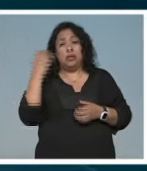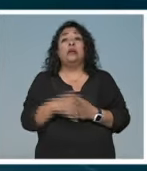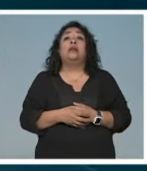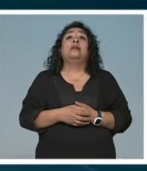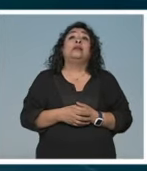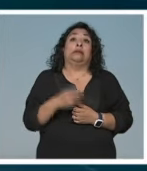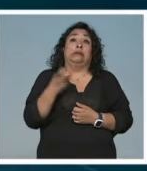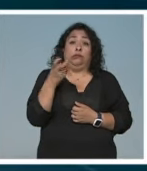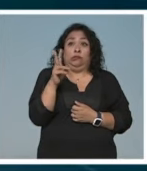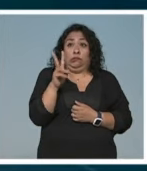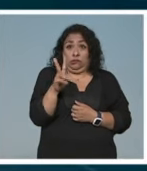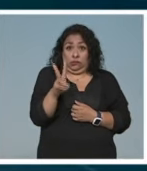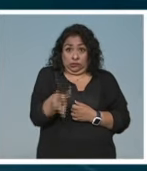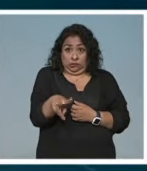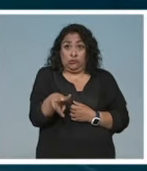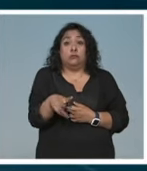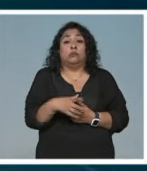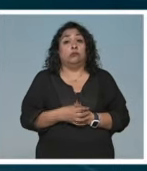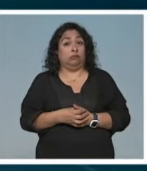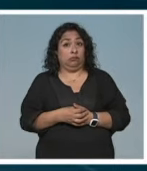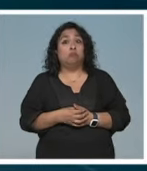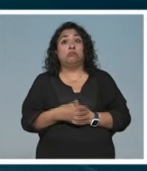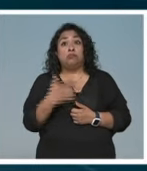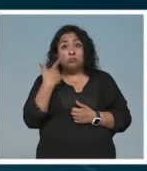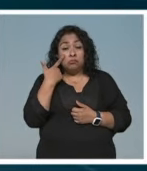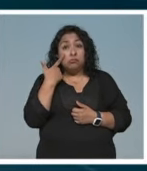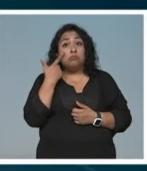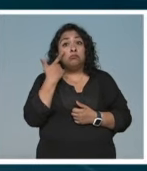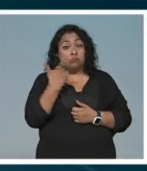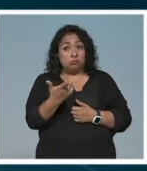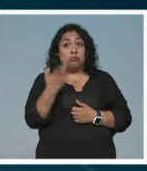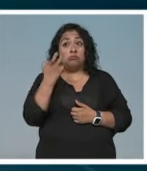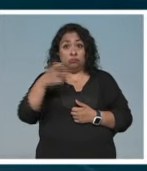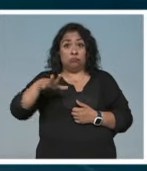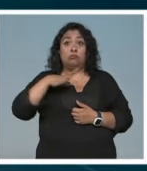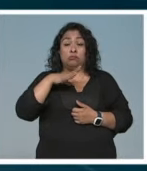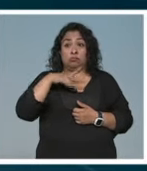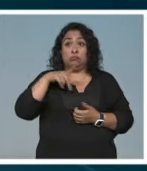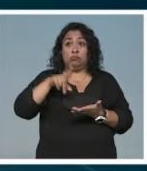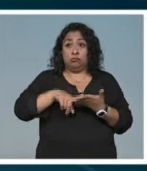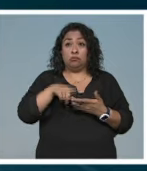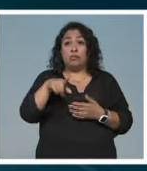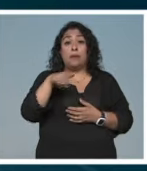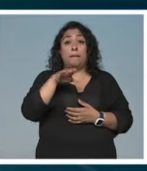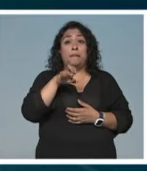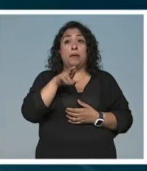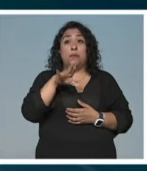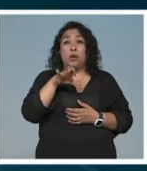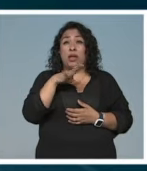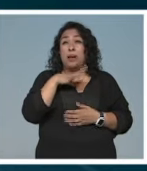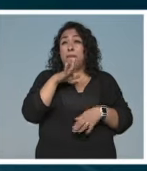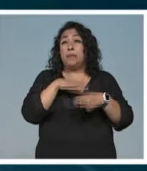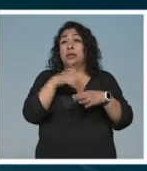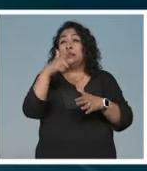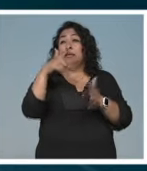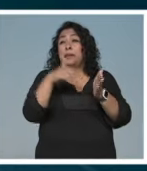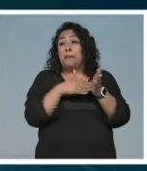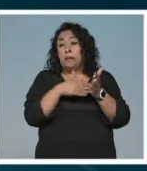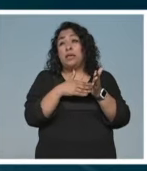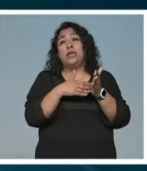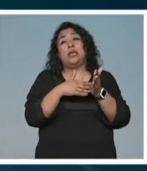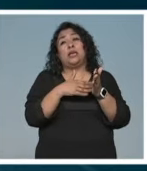pues es realmente pues visualizar esto que ellos tienen. En Memórica hay más de 7.000